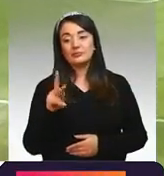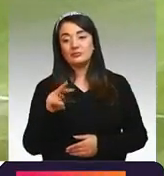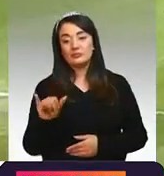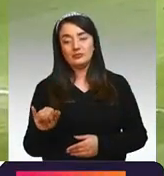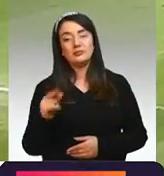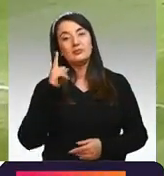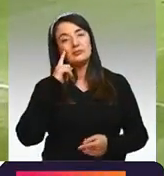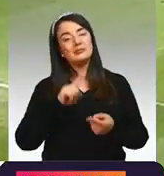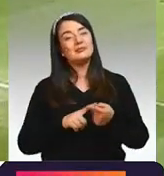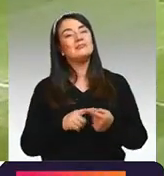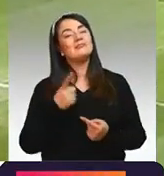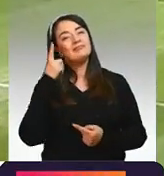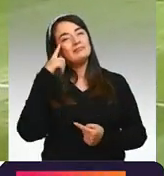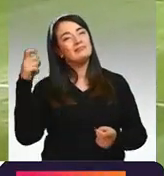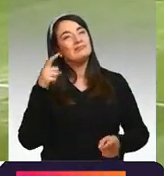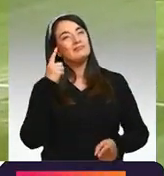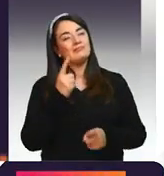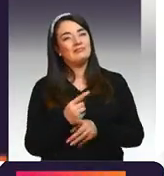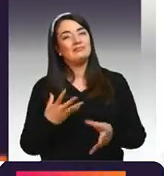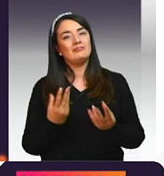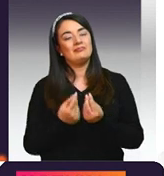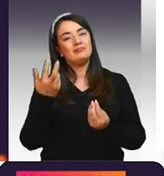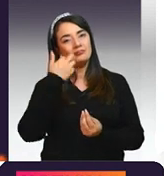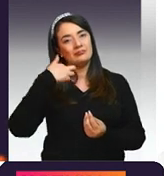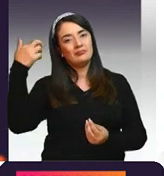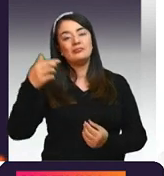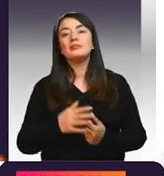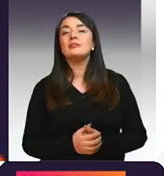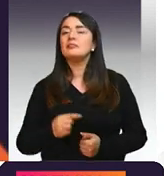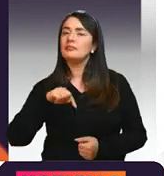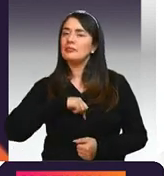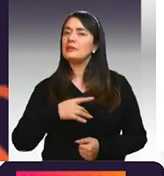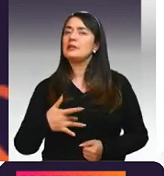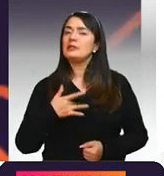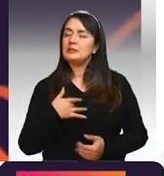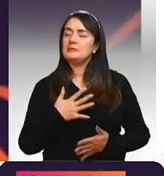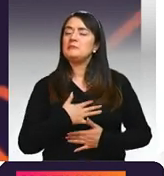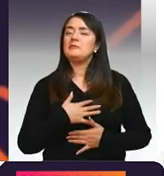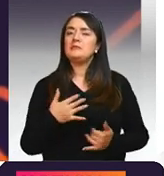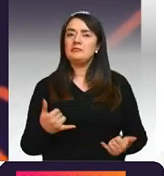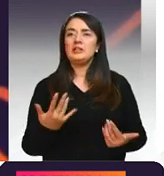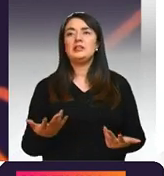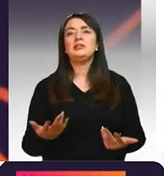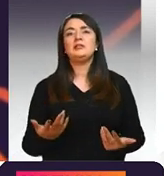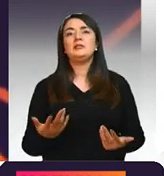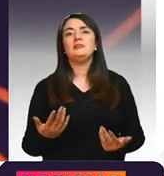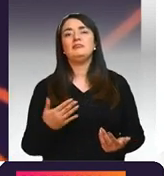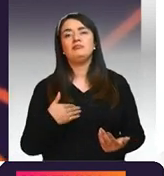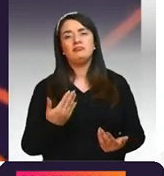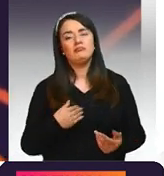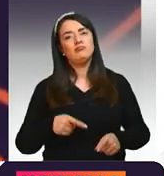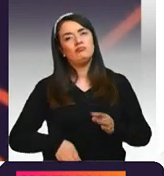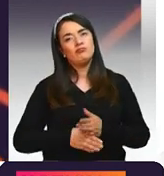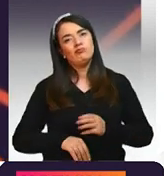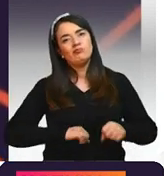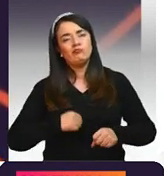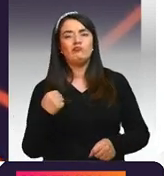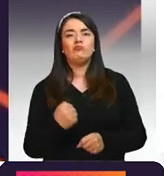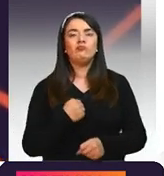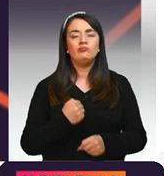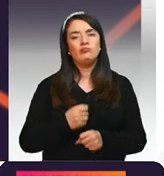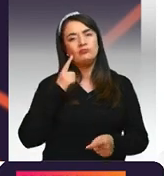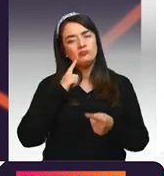ese sueño de debutar con el equipo profesional. Me siento bastante feliz, ilusionado a seguir trabajando para poder ganar